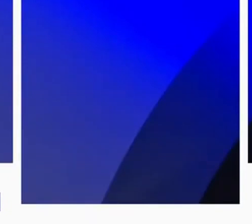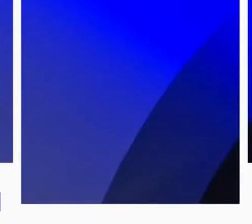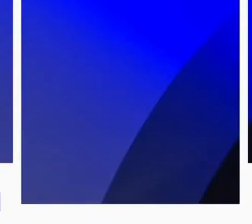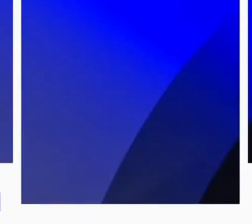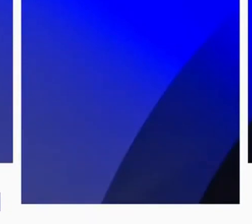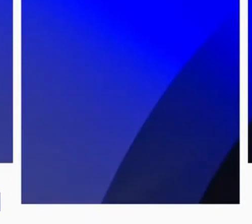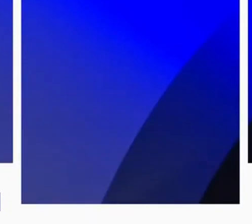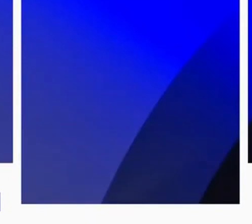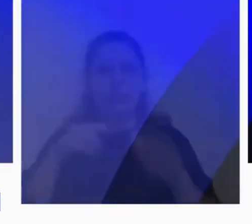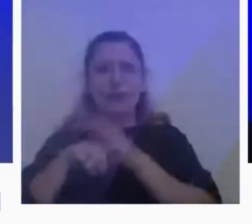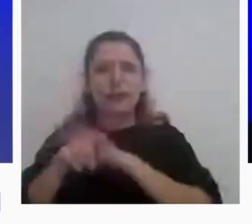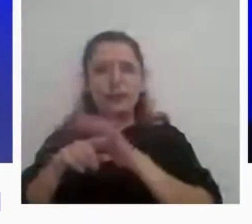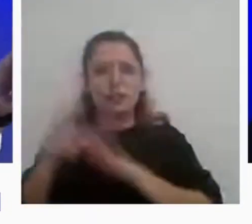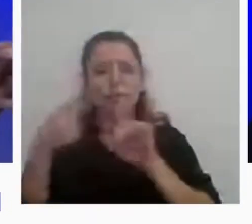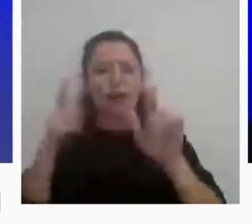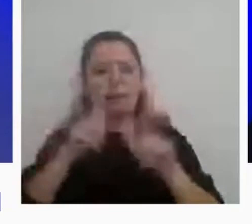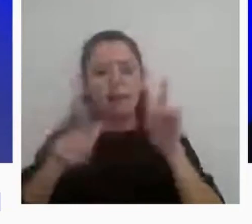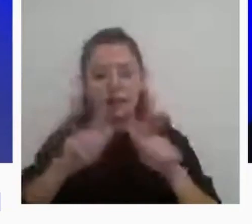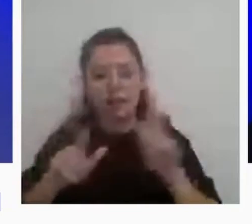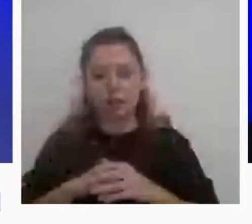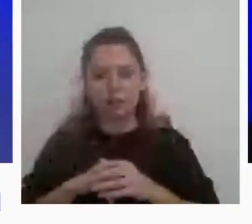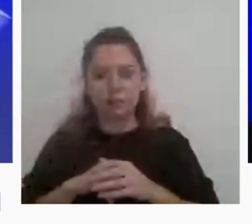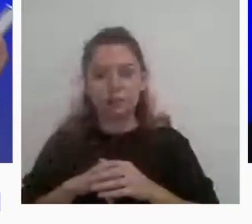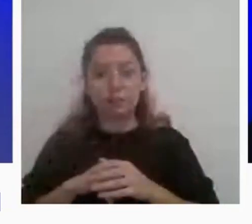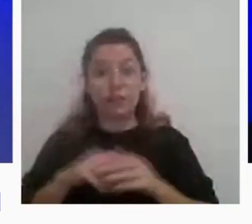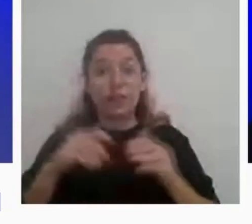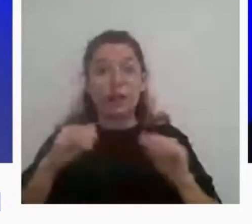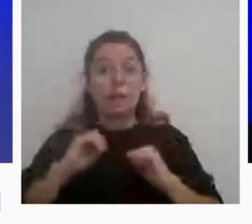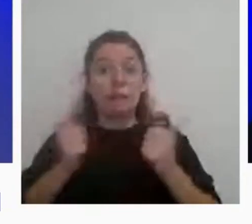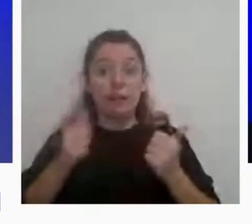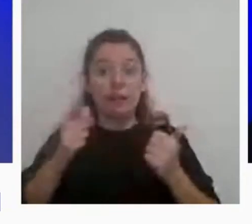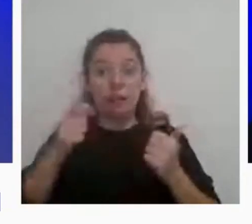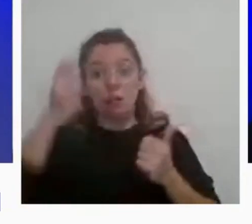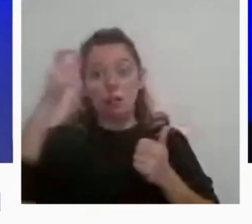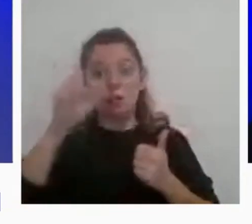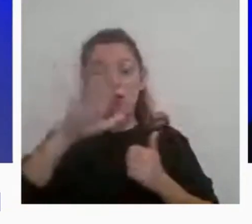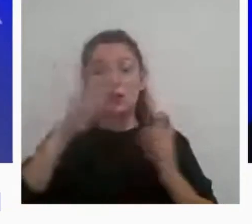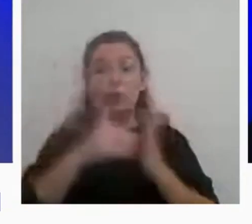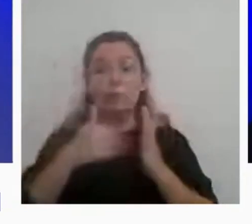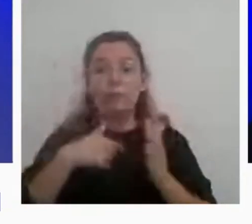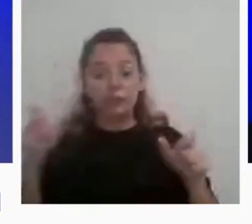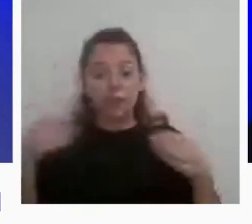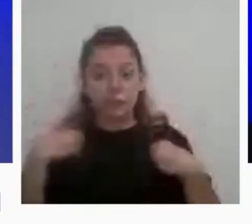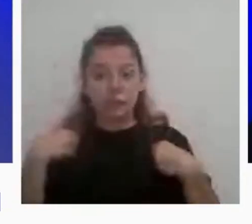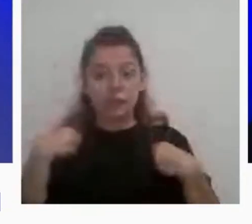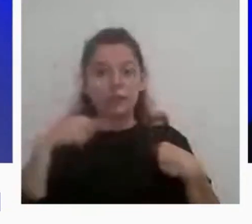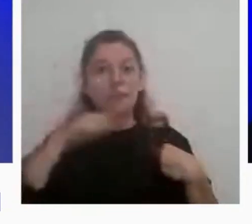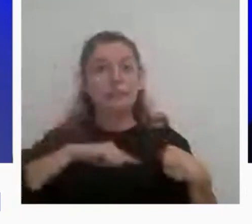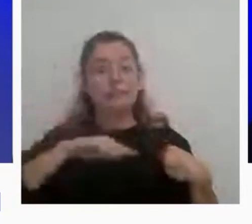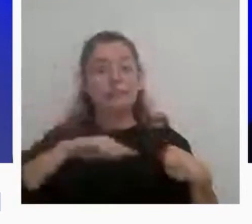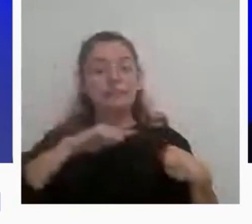bueno, emprendiendo en un pueblo de 5.000 habitantes, también un poco síntoma o sentimiento personal de